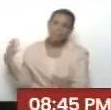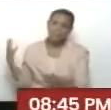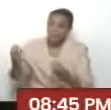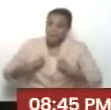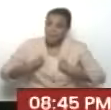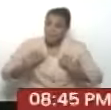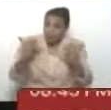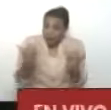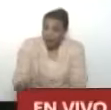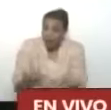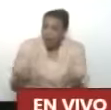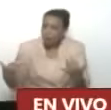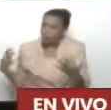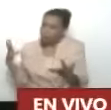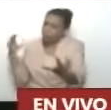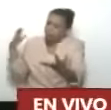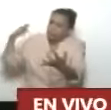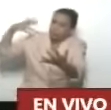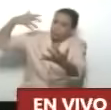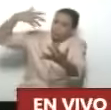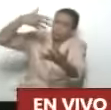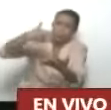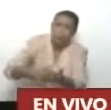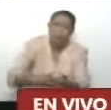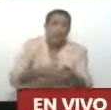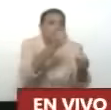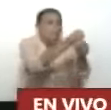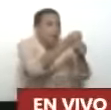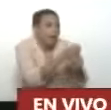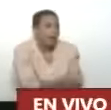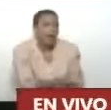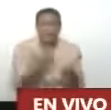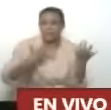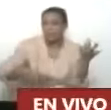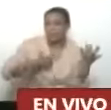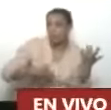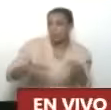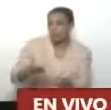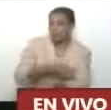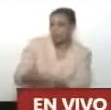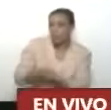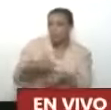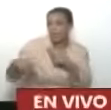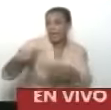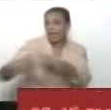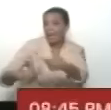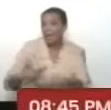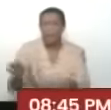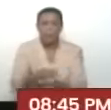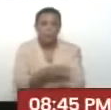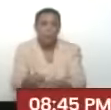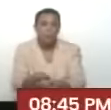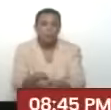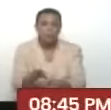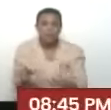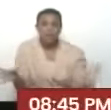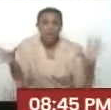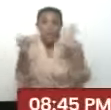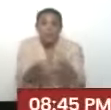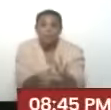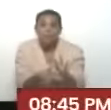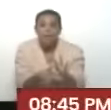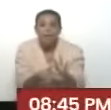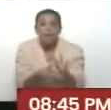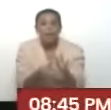de la venezolanidad, porque fue así, fue la gaita, fue el tambor, fue el rap, fue los géneros que se han incluido hasta ahora, y fue